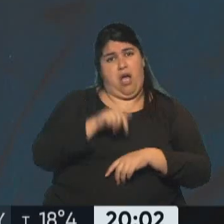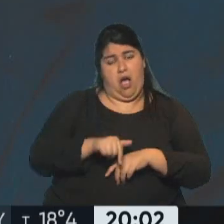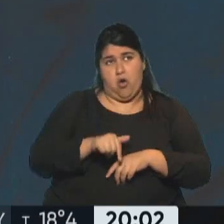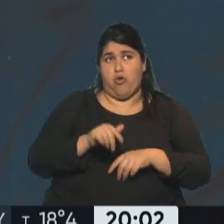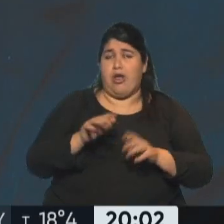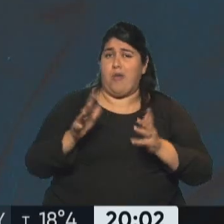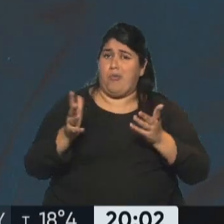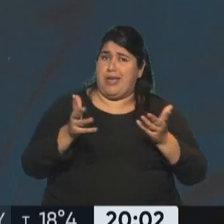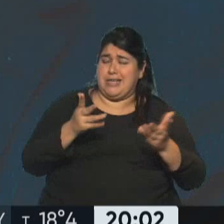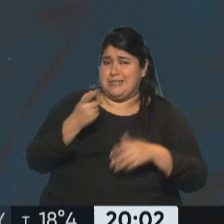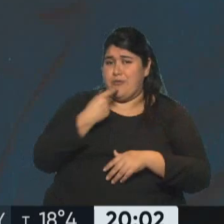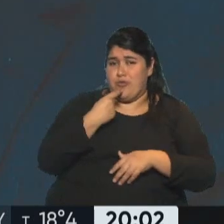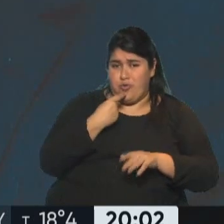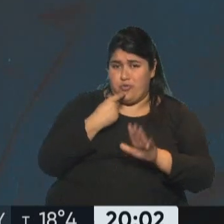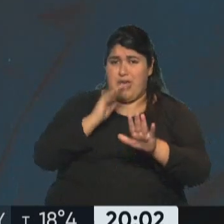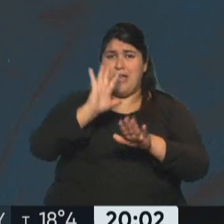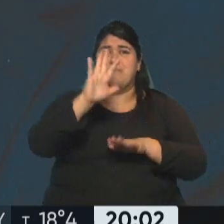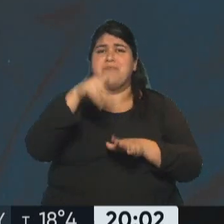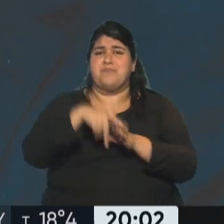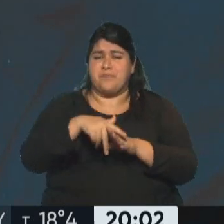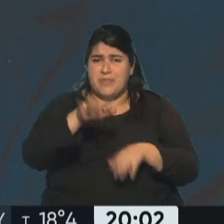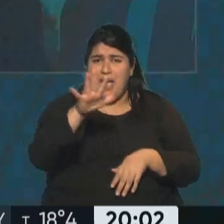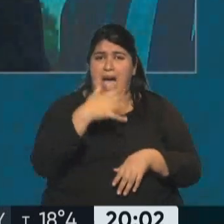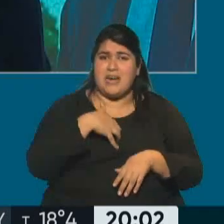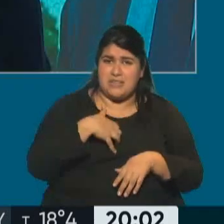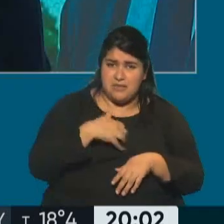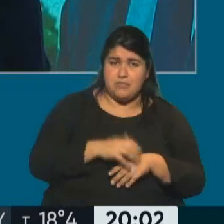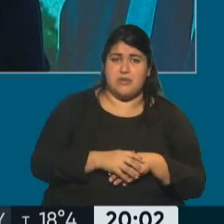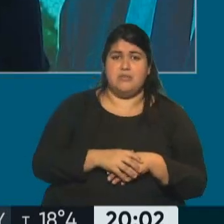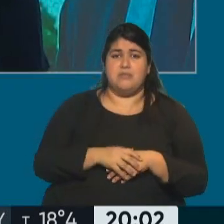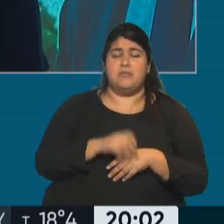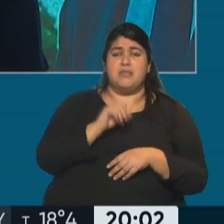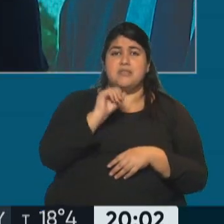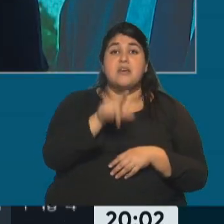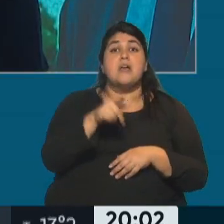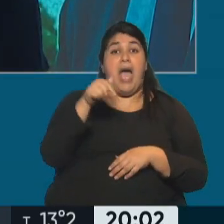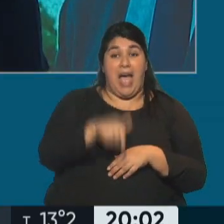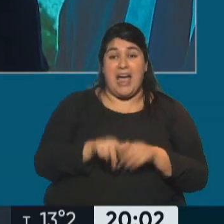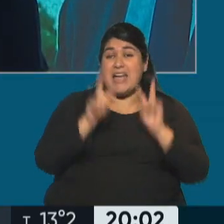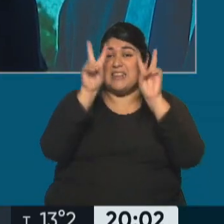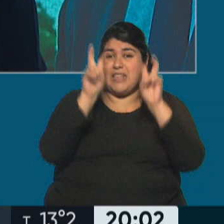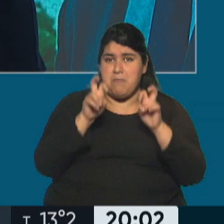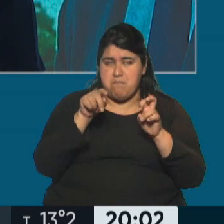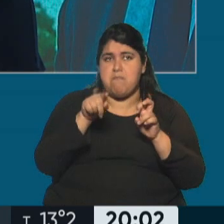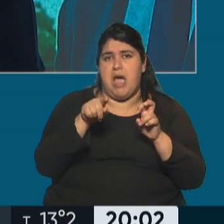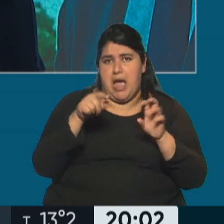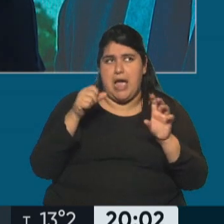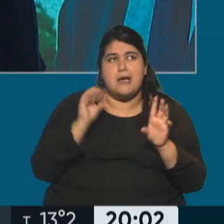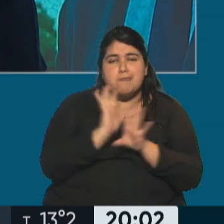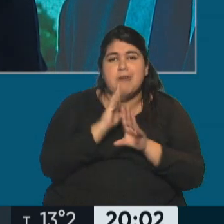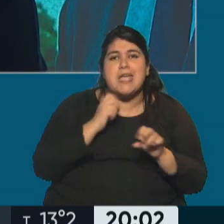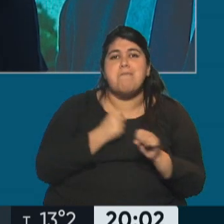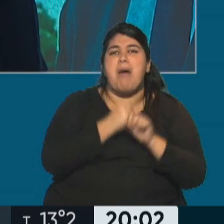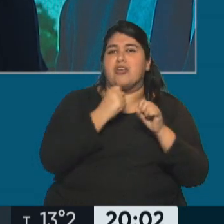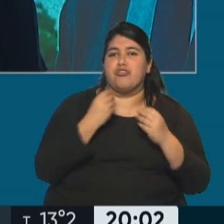juego, ¿no? Nasa, volvemos a nuestro país. Volvemos a nuestro país para hablar de lo que impacta justamente en esta renuncia. Por